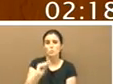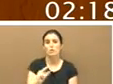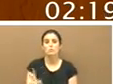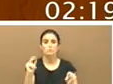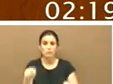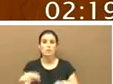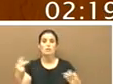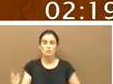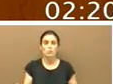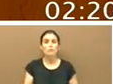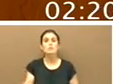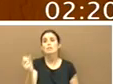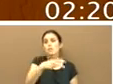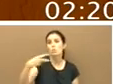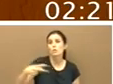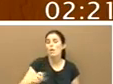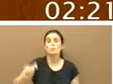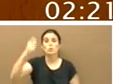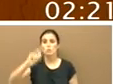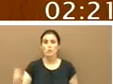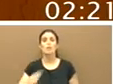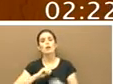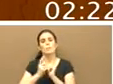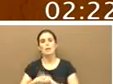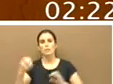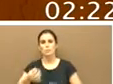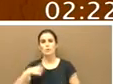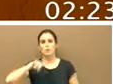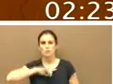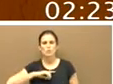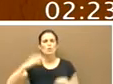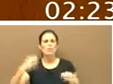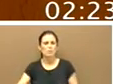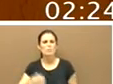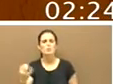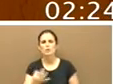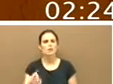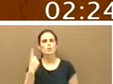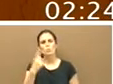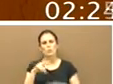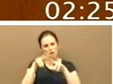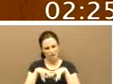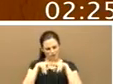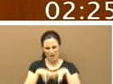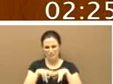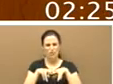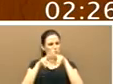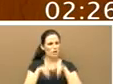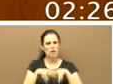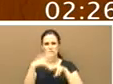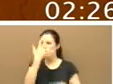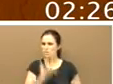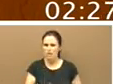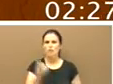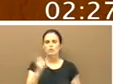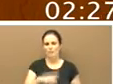pues tiene que modificarse y nosotros tenemos que partir de un análisis y partimos de un análisis serio y